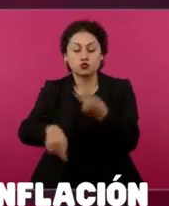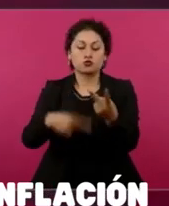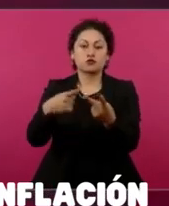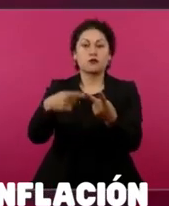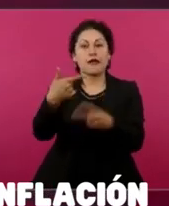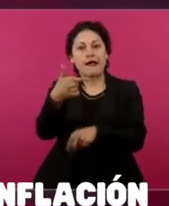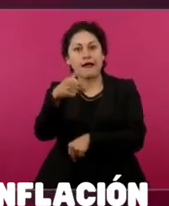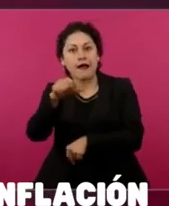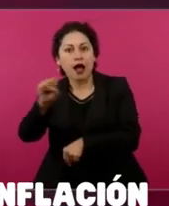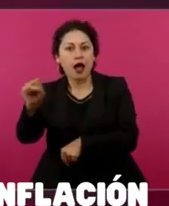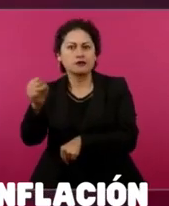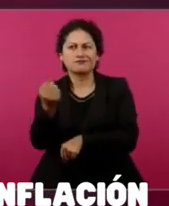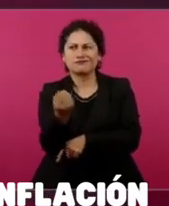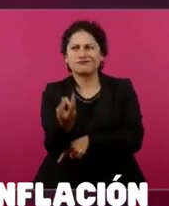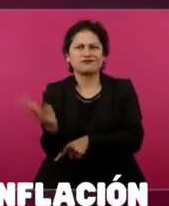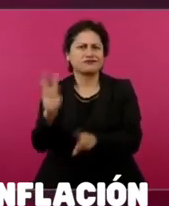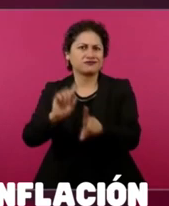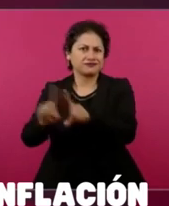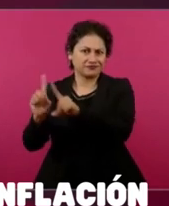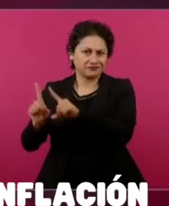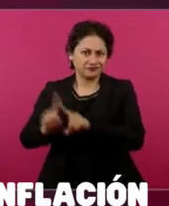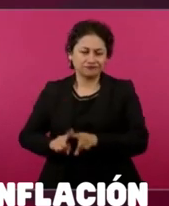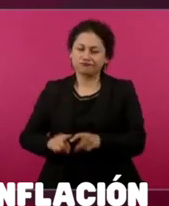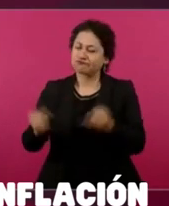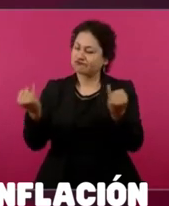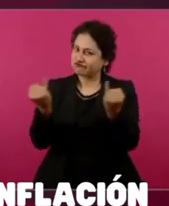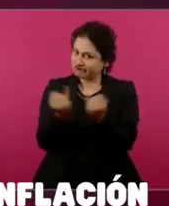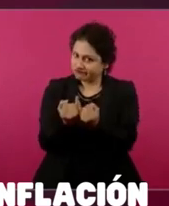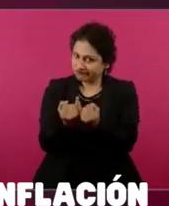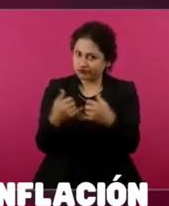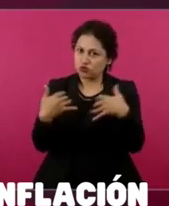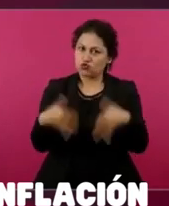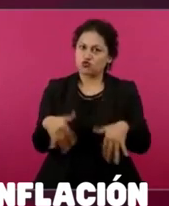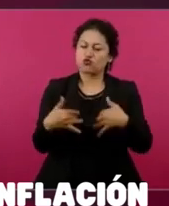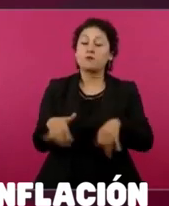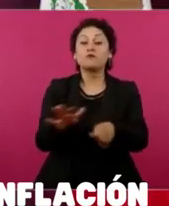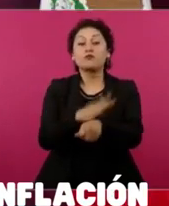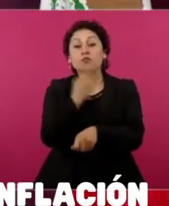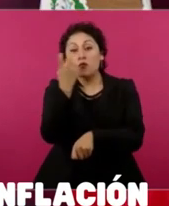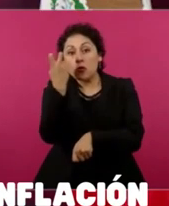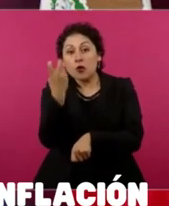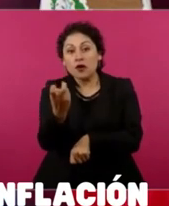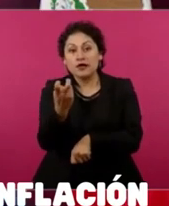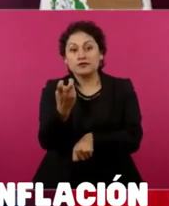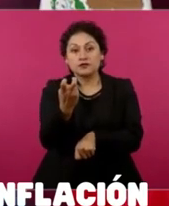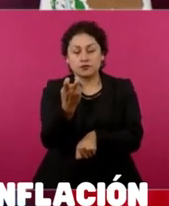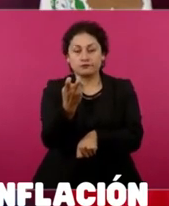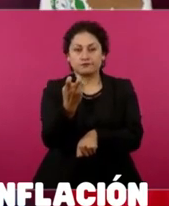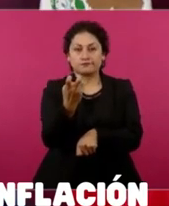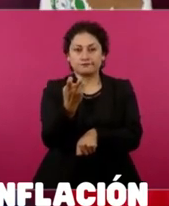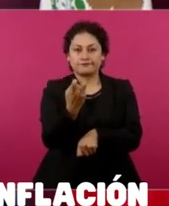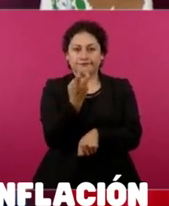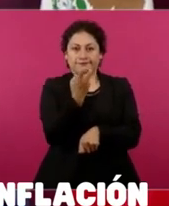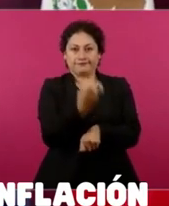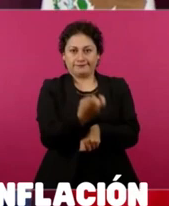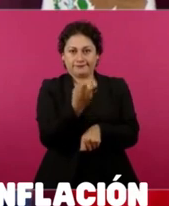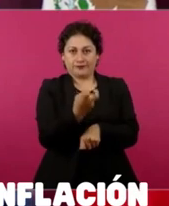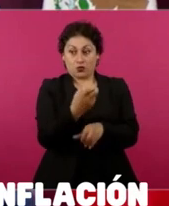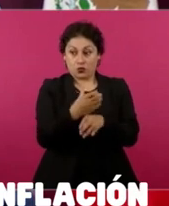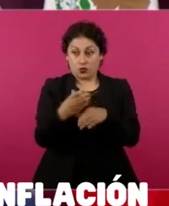entonces tenemos que cuidar que no haya